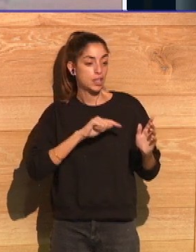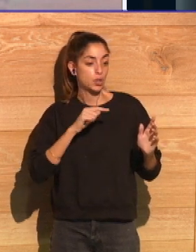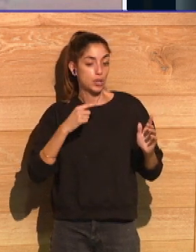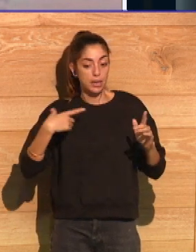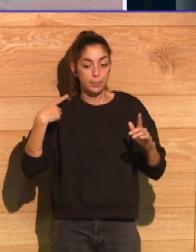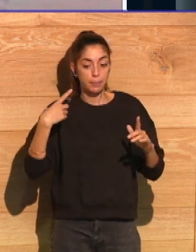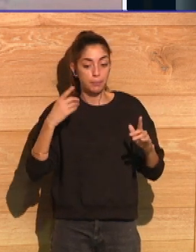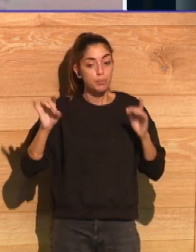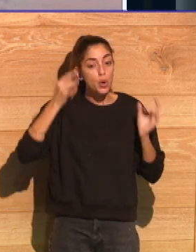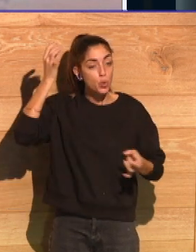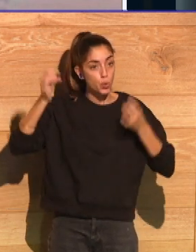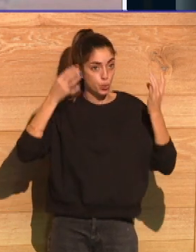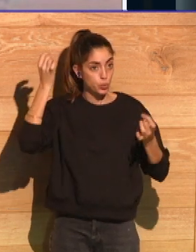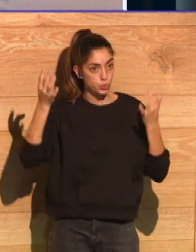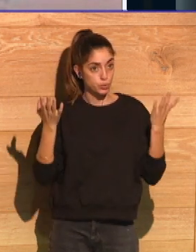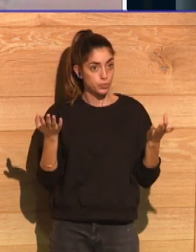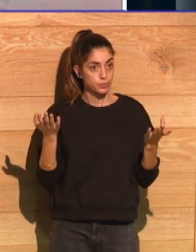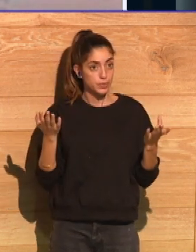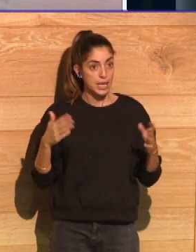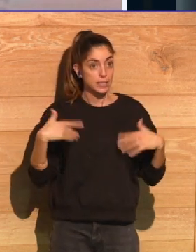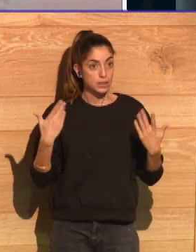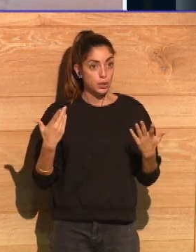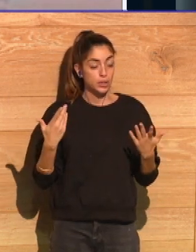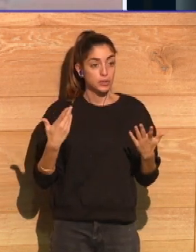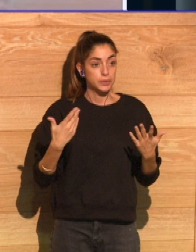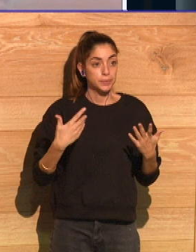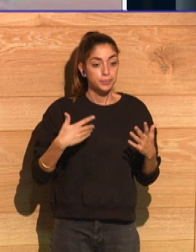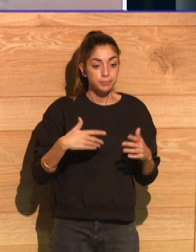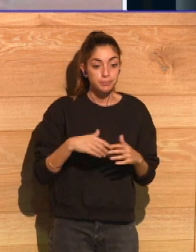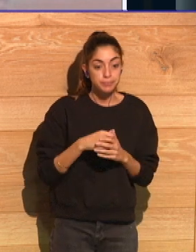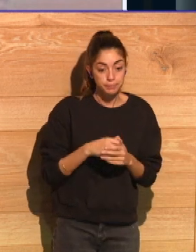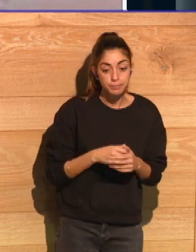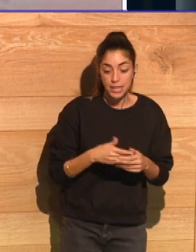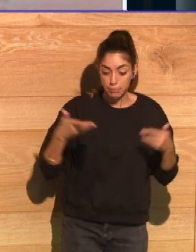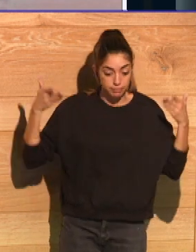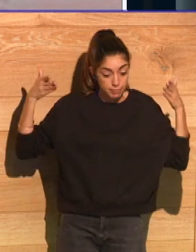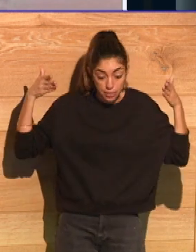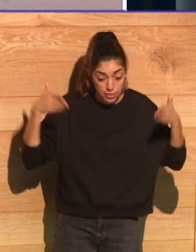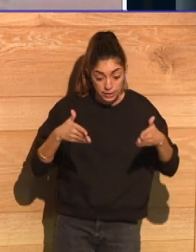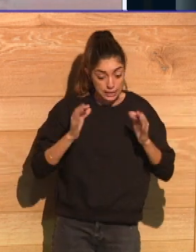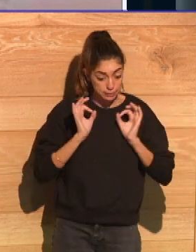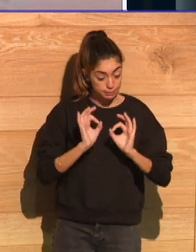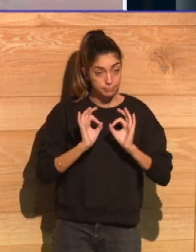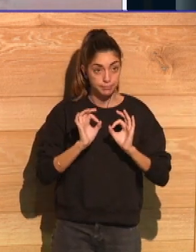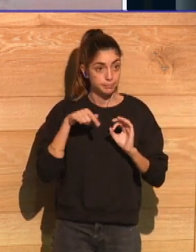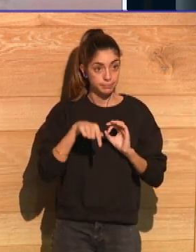es un estado de absorción absoluta en lo que uno está haciendo.